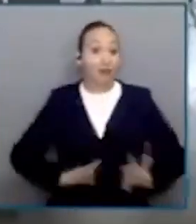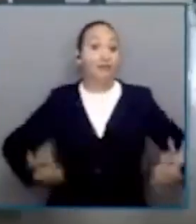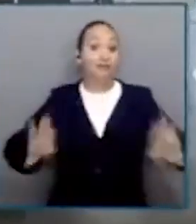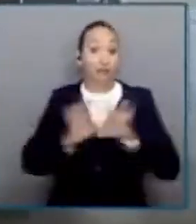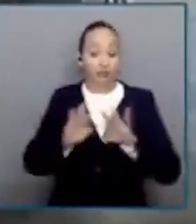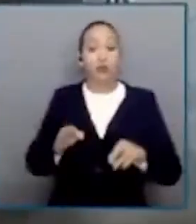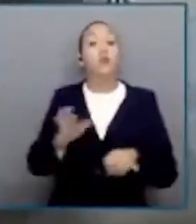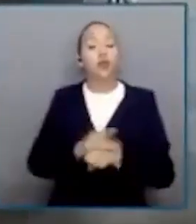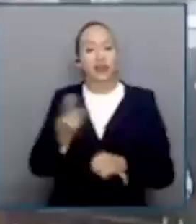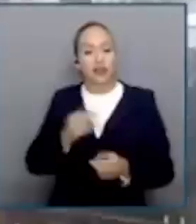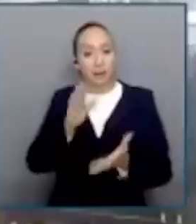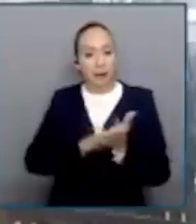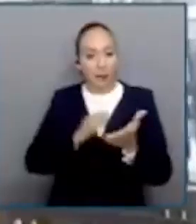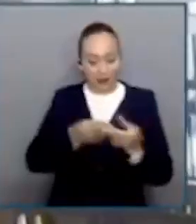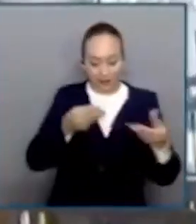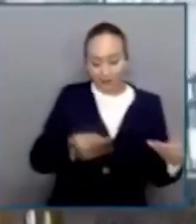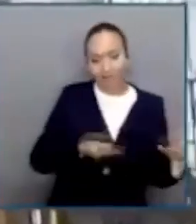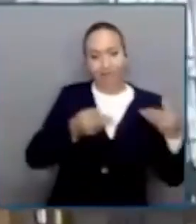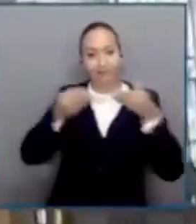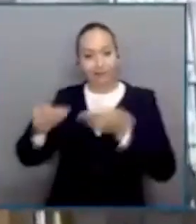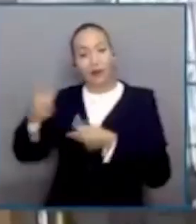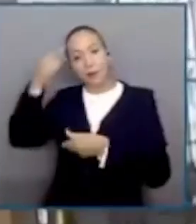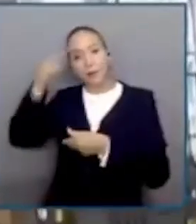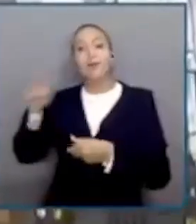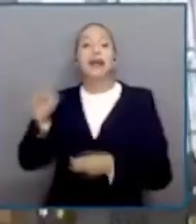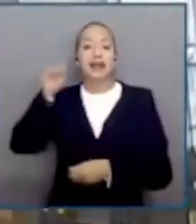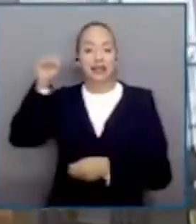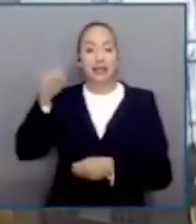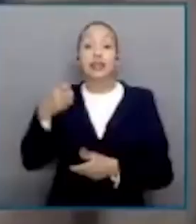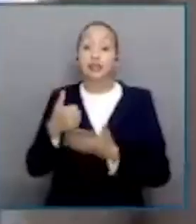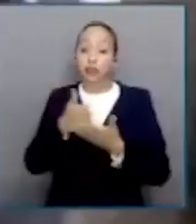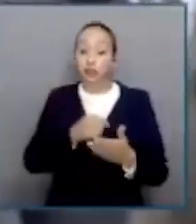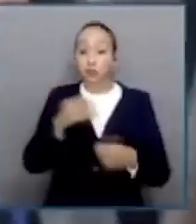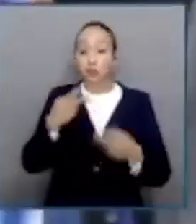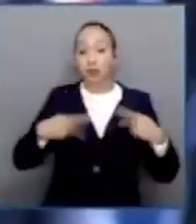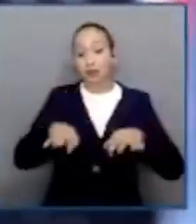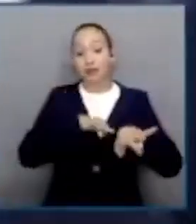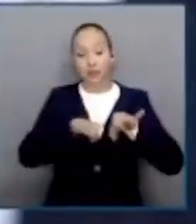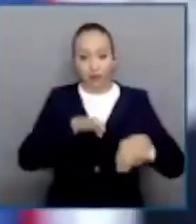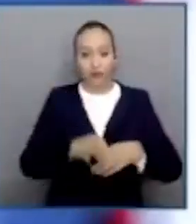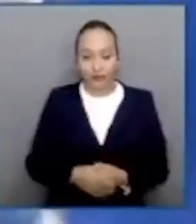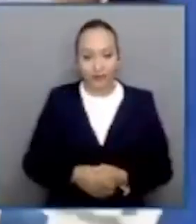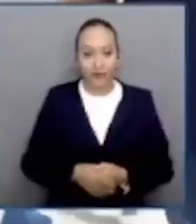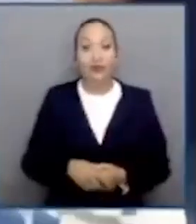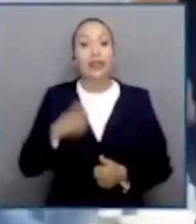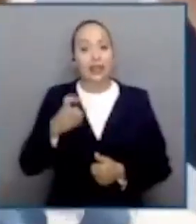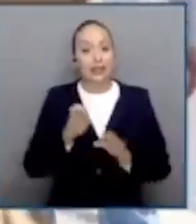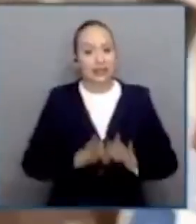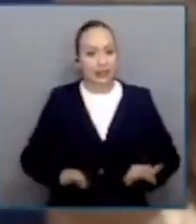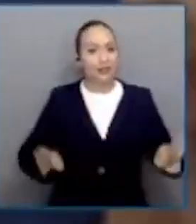documentos vinculados con la relación laboral para el desahogo de la prueba del recuento que es medio idóneo para